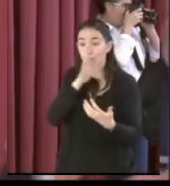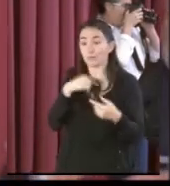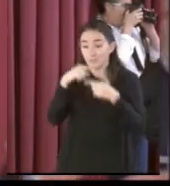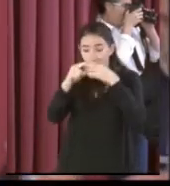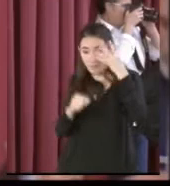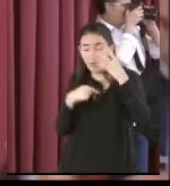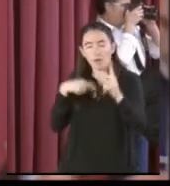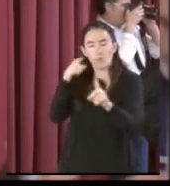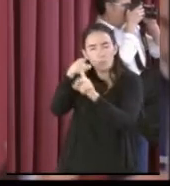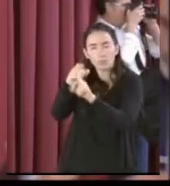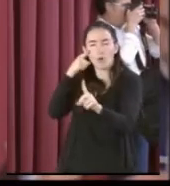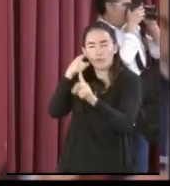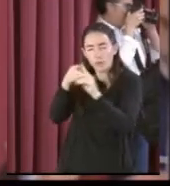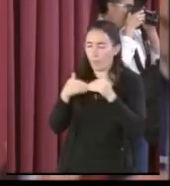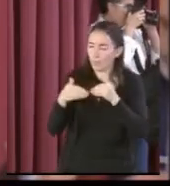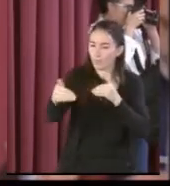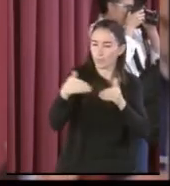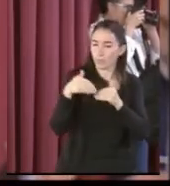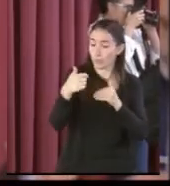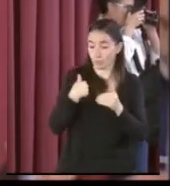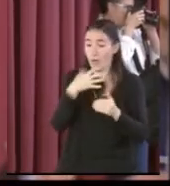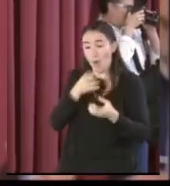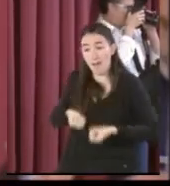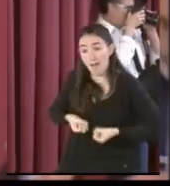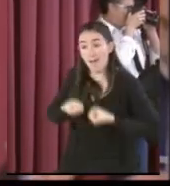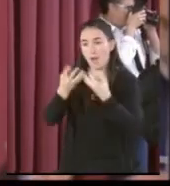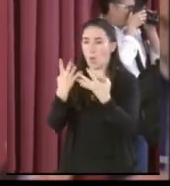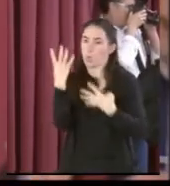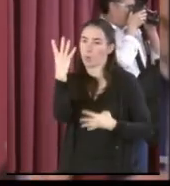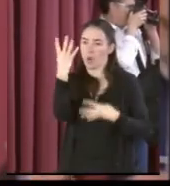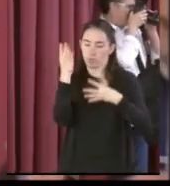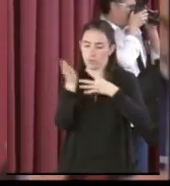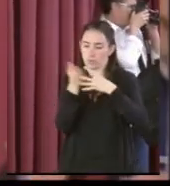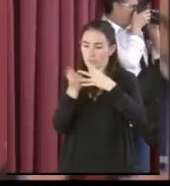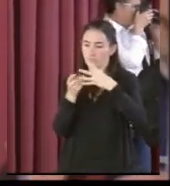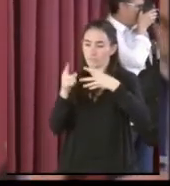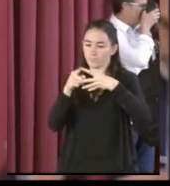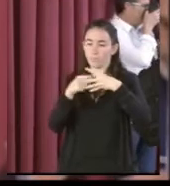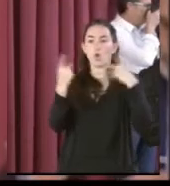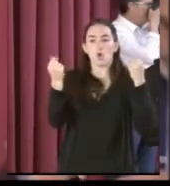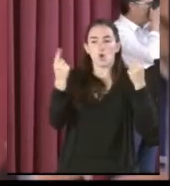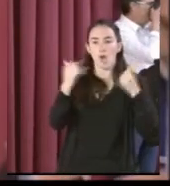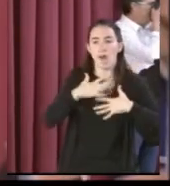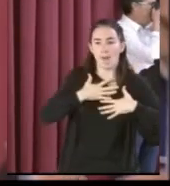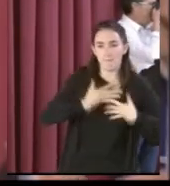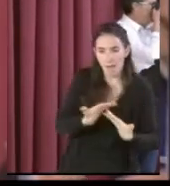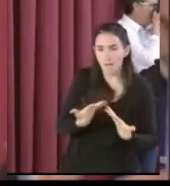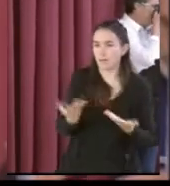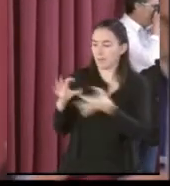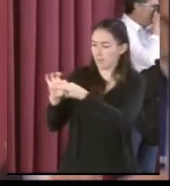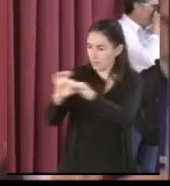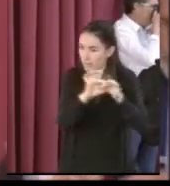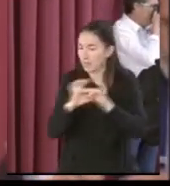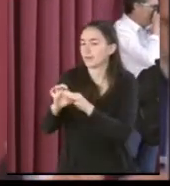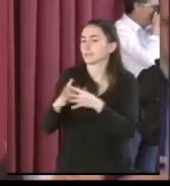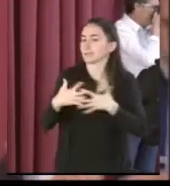voy a articular la estructura de mi intervención en 4 ejes. Un Logroño cohesionado, amable y saludable, que refleja la